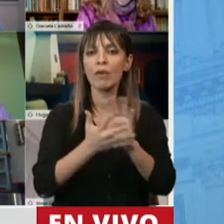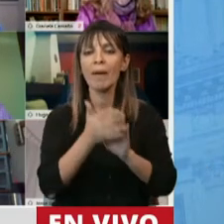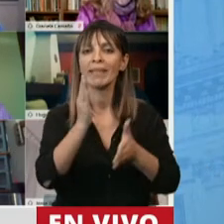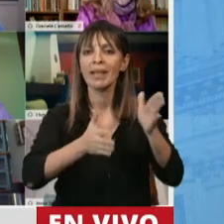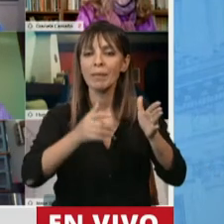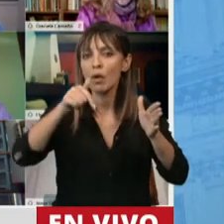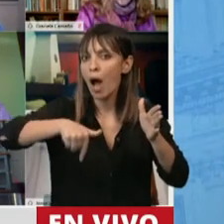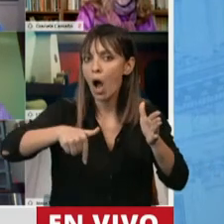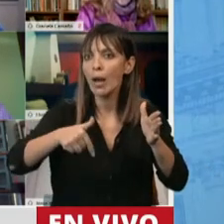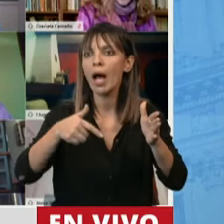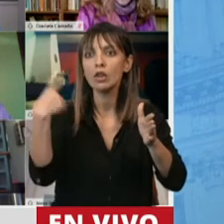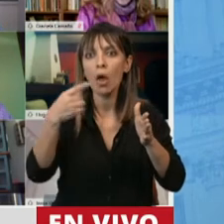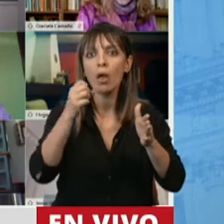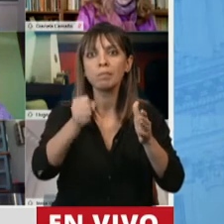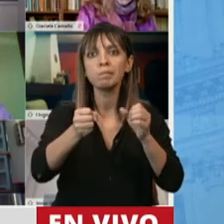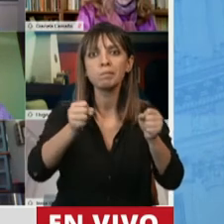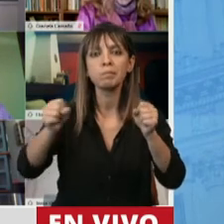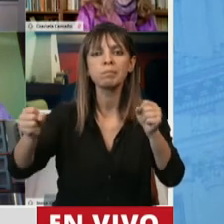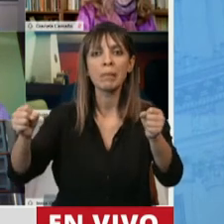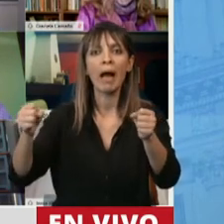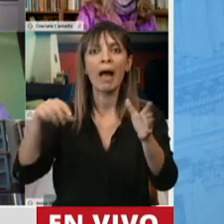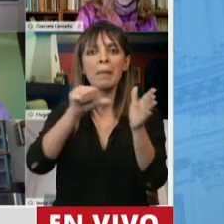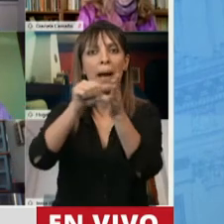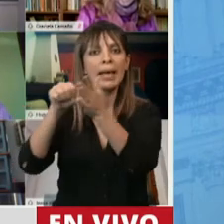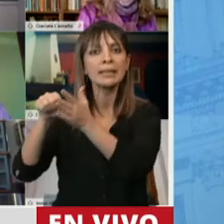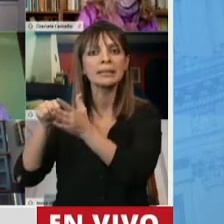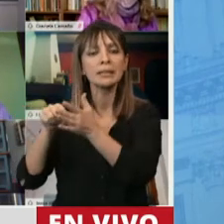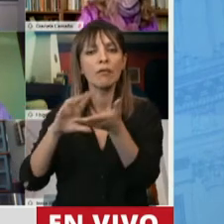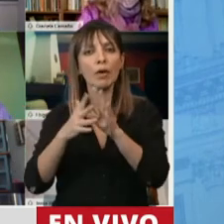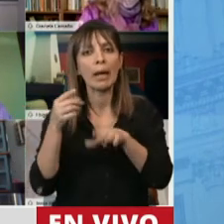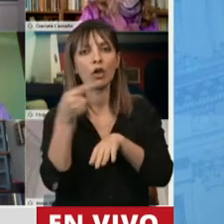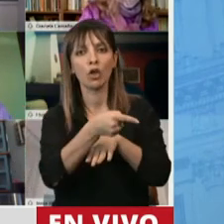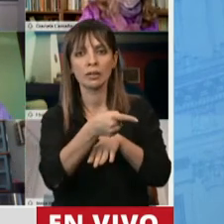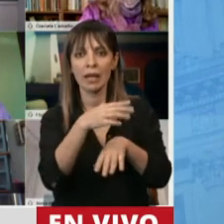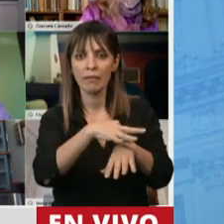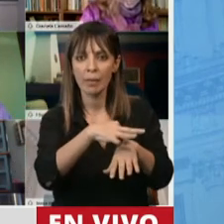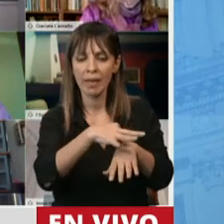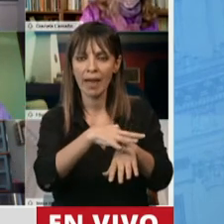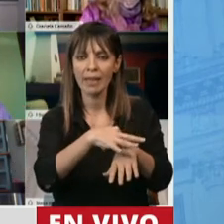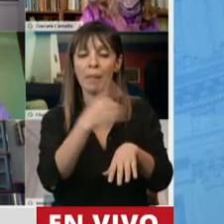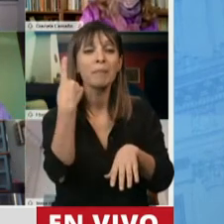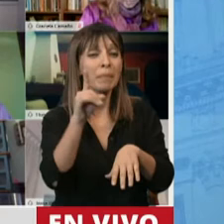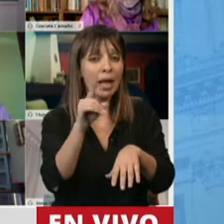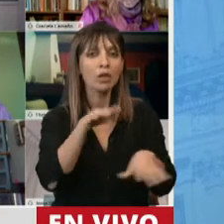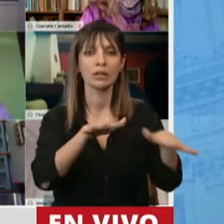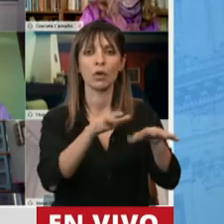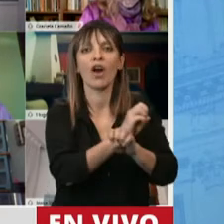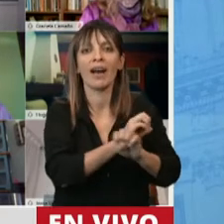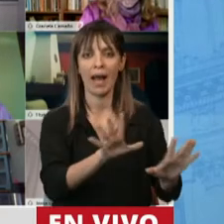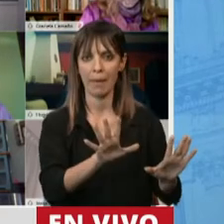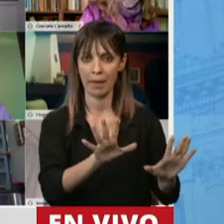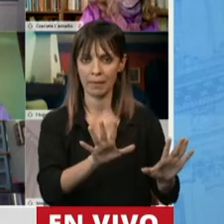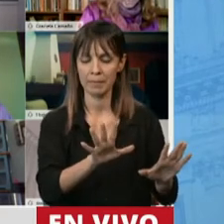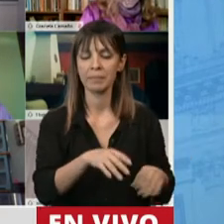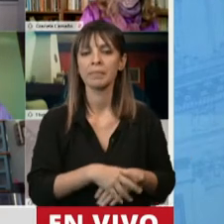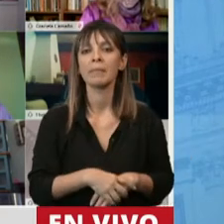está siendo utilizado en numerosos países para combatir la enfermedad en los casos más graves. Hablamos de algo que